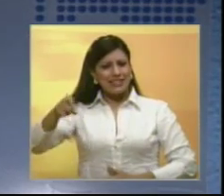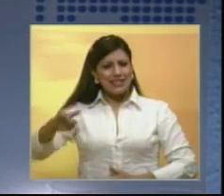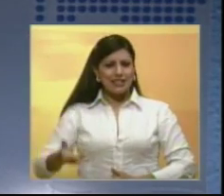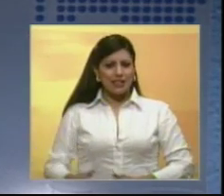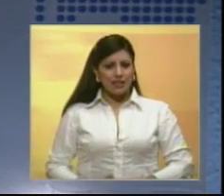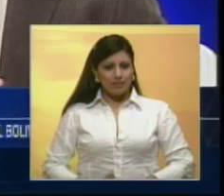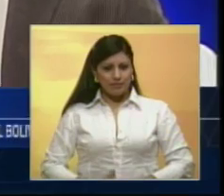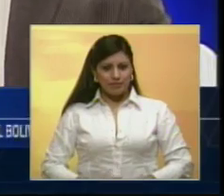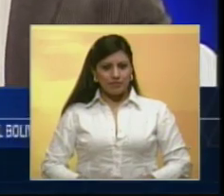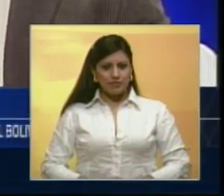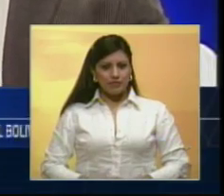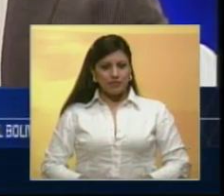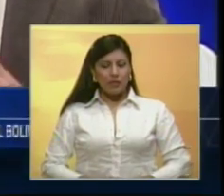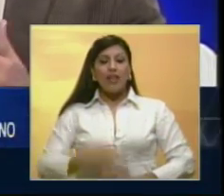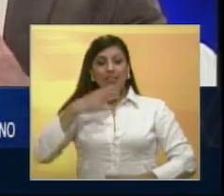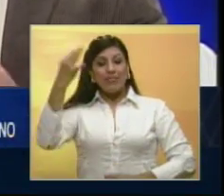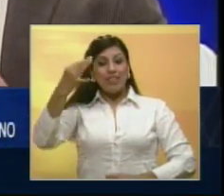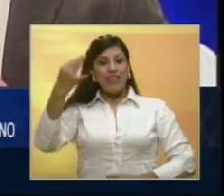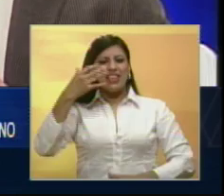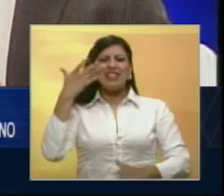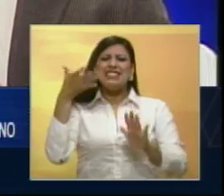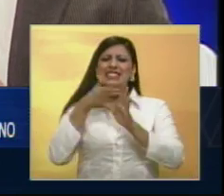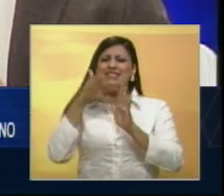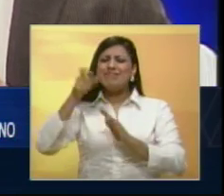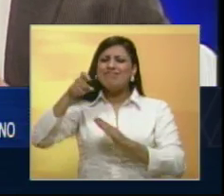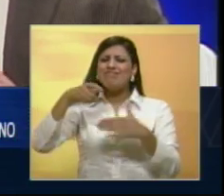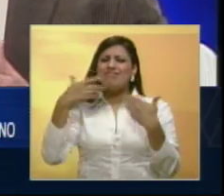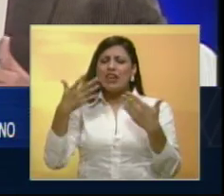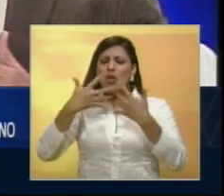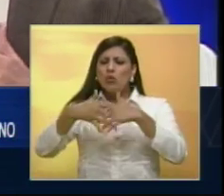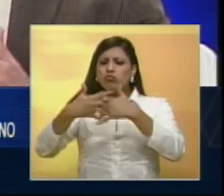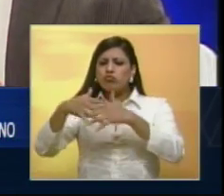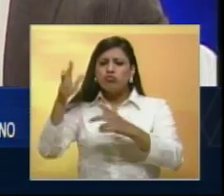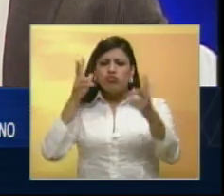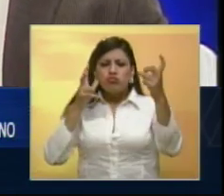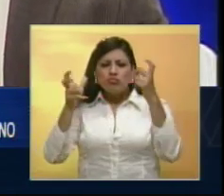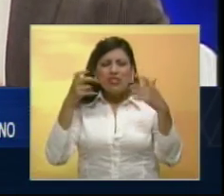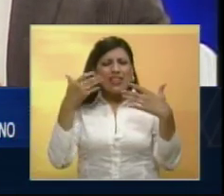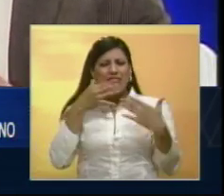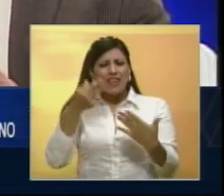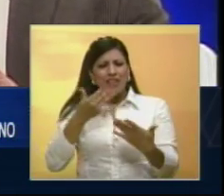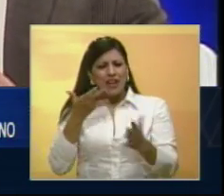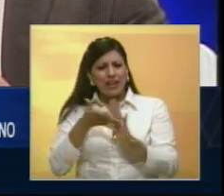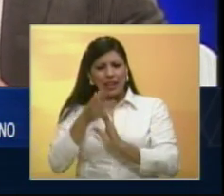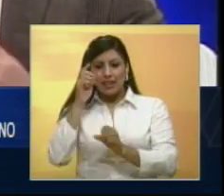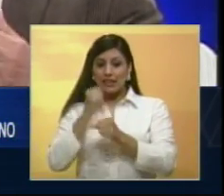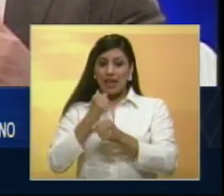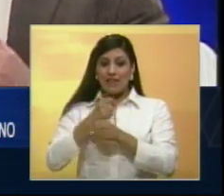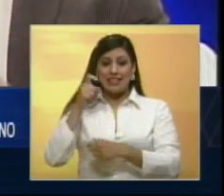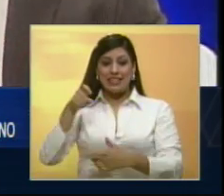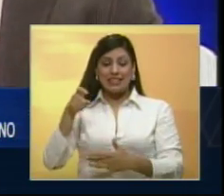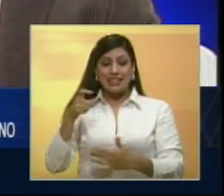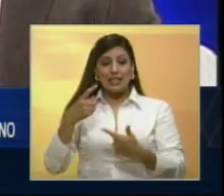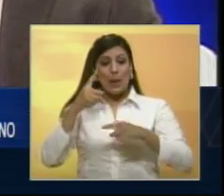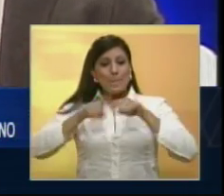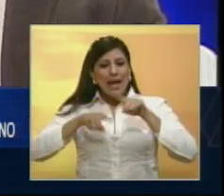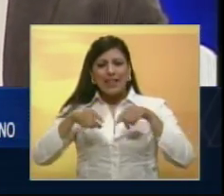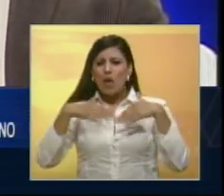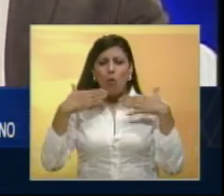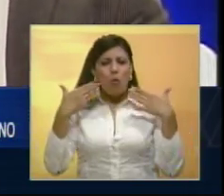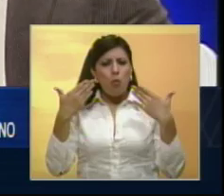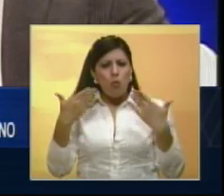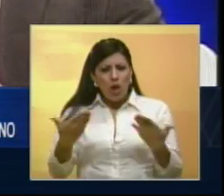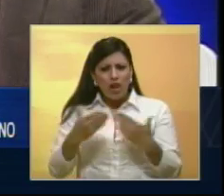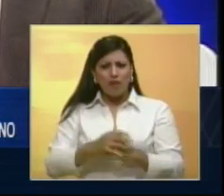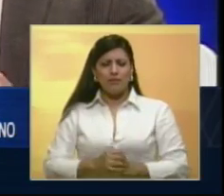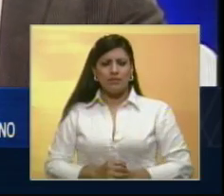necesite. Realmente, ¿qué es lo que necesitas en tu cadena de producción? ¿Qué realmente es la mano de obra que necesitas? La materia prima, que